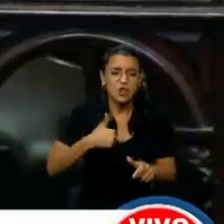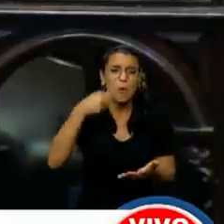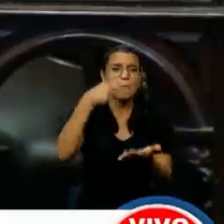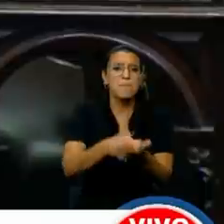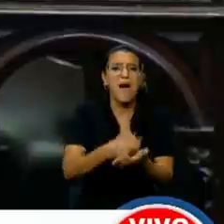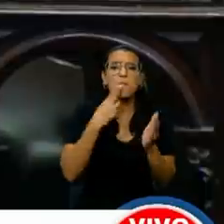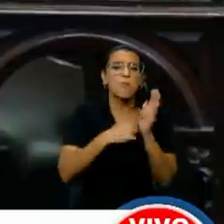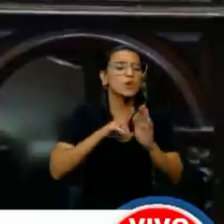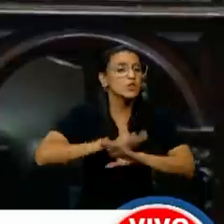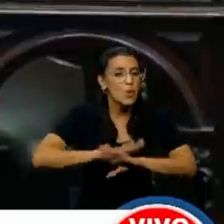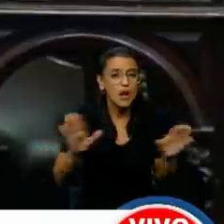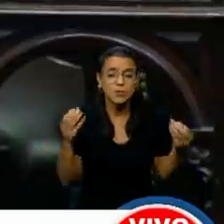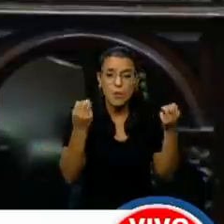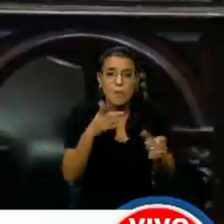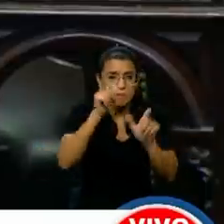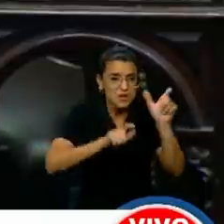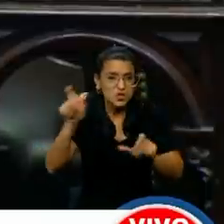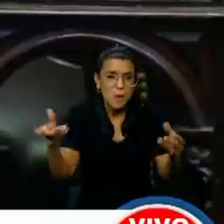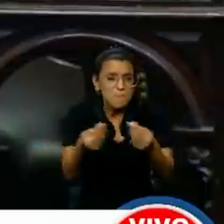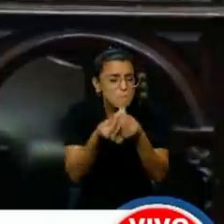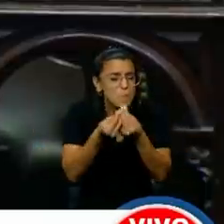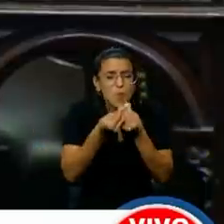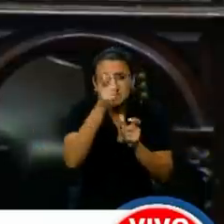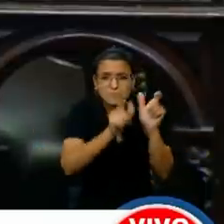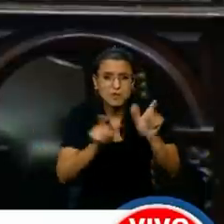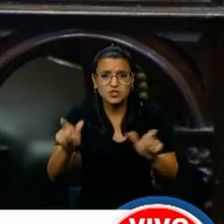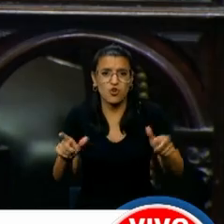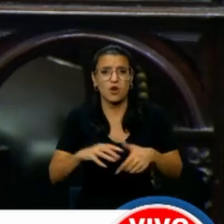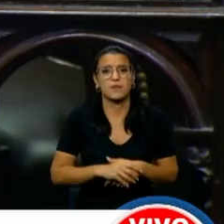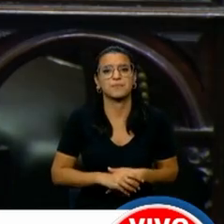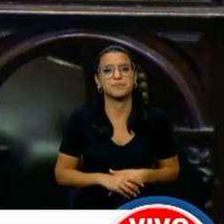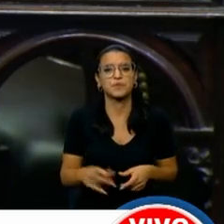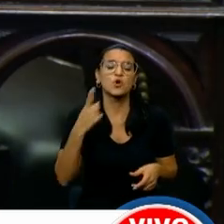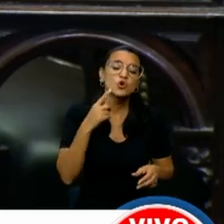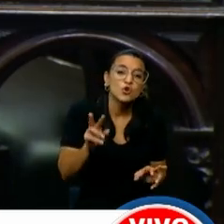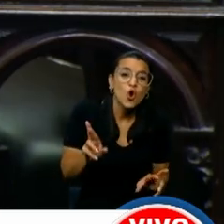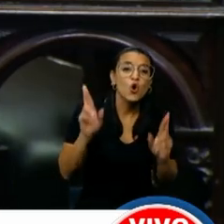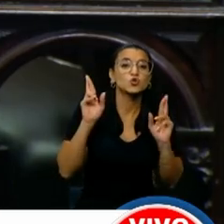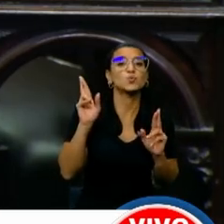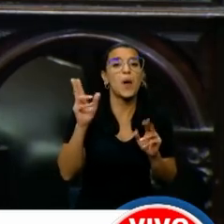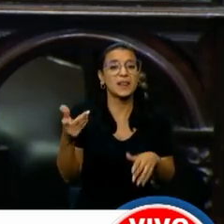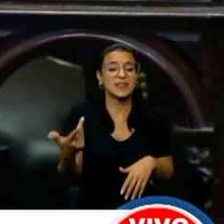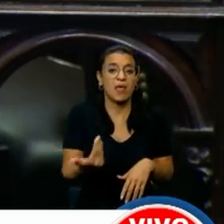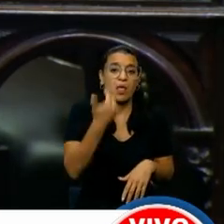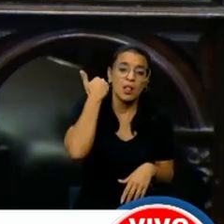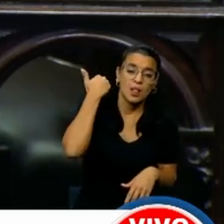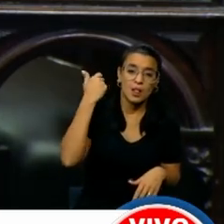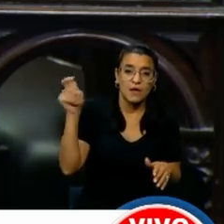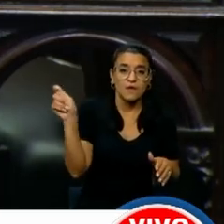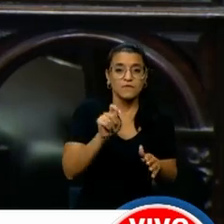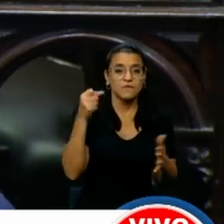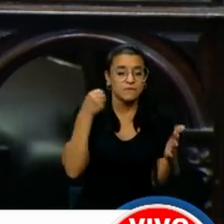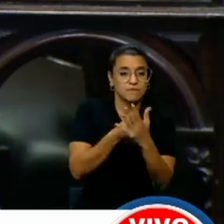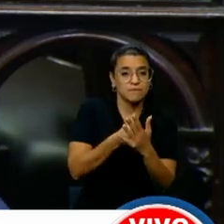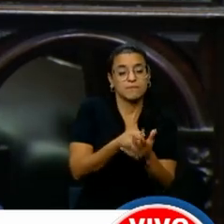porque esos cientos de miles de argentinos muchos con suerte llegan a fin de mes entonces eso evitaría